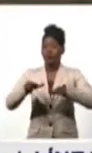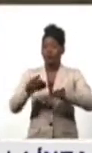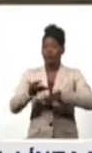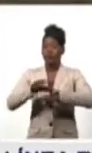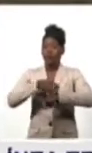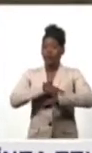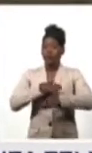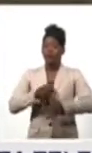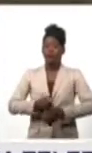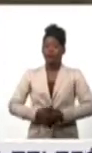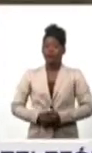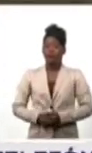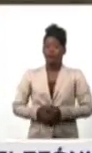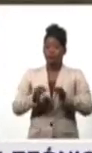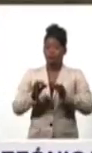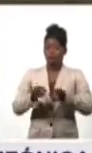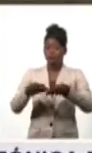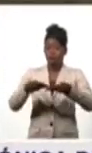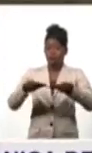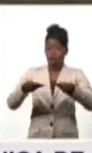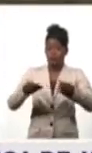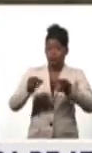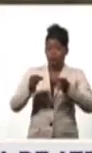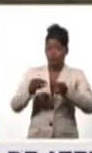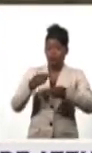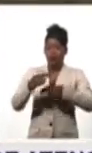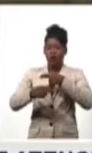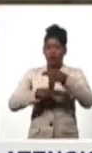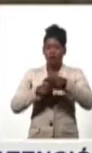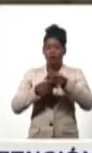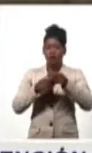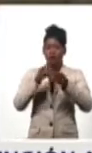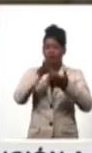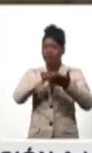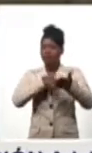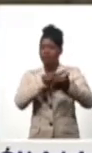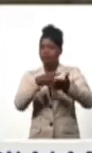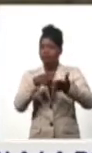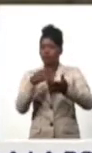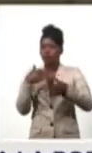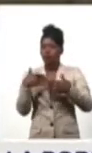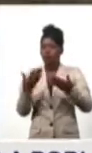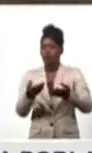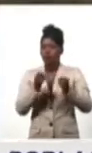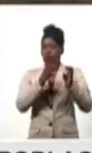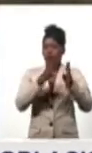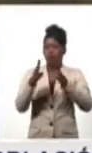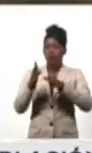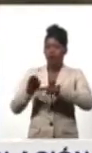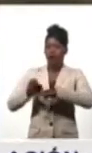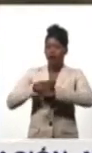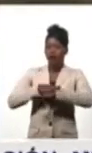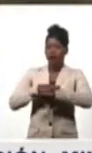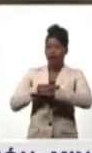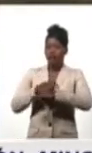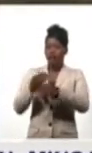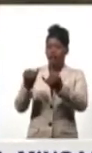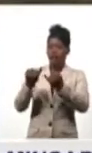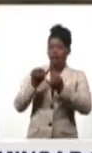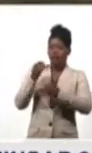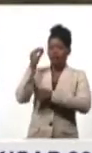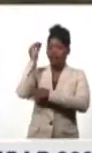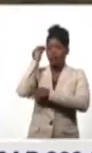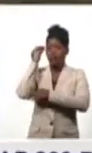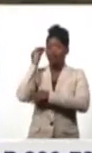está diseñado, si se puede decir, para que funcione como un sistema de alerta temprana. No solamente a partir de los pronósticos, sino